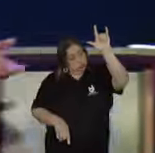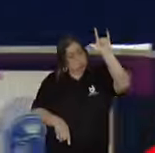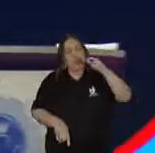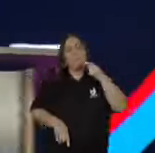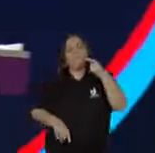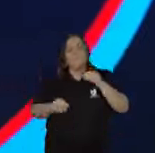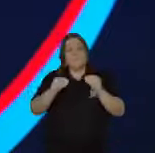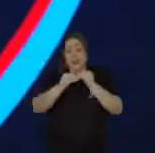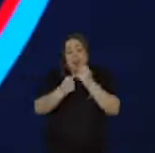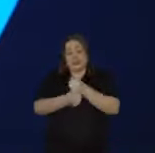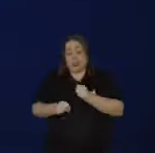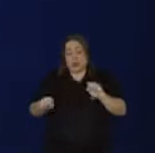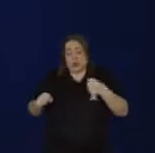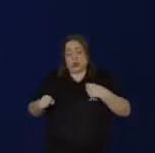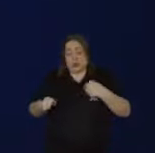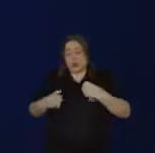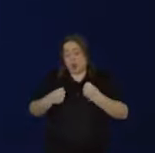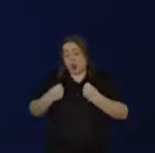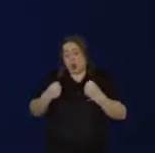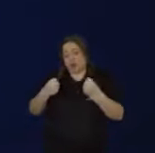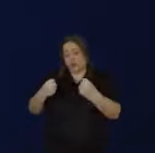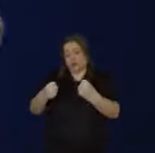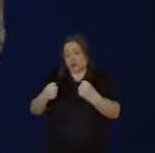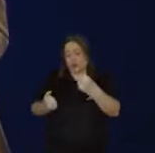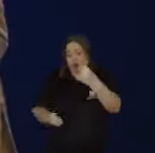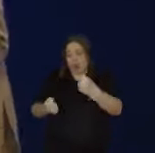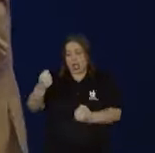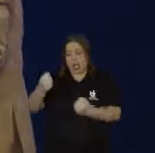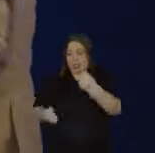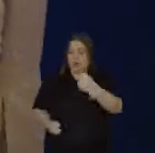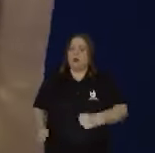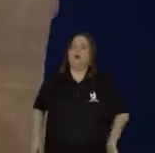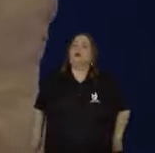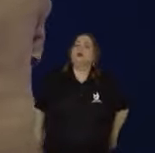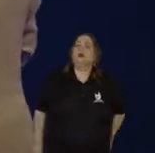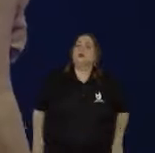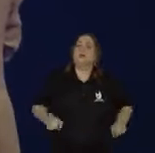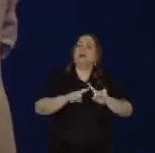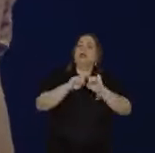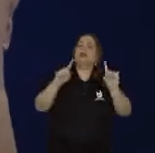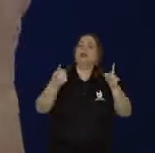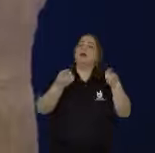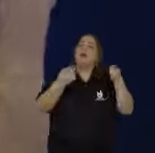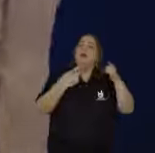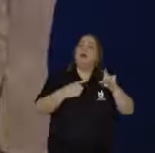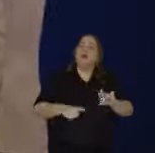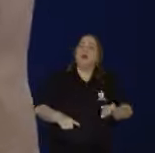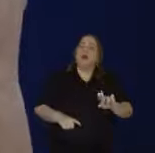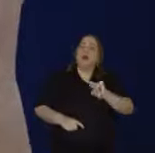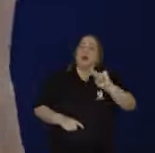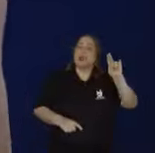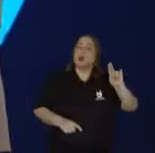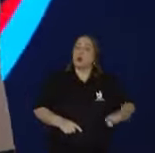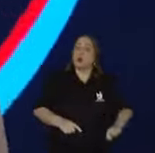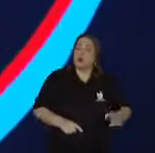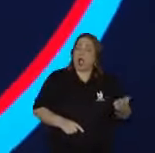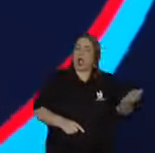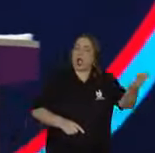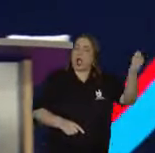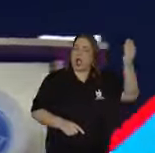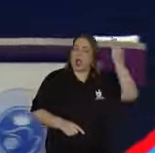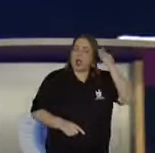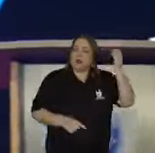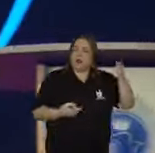otro transporte terrestre. Pero en ese momento algo sucedió que nunca me había sucedido.